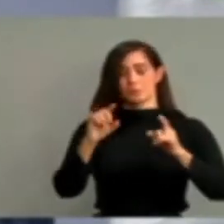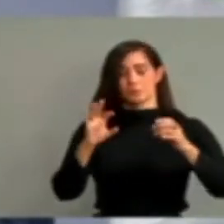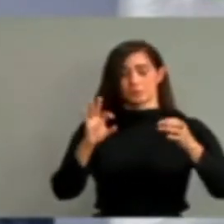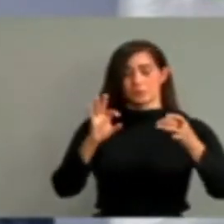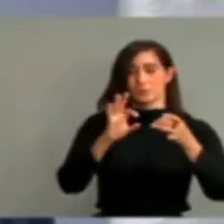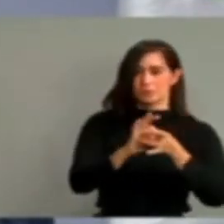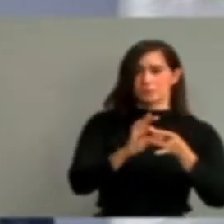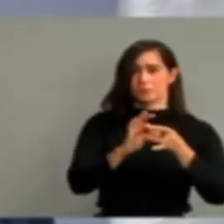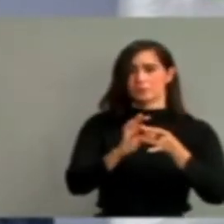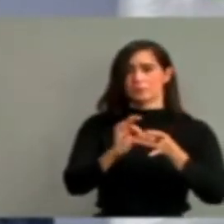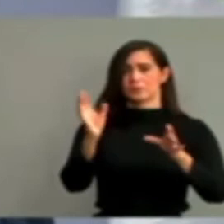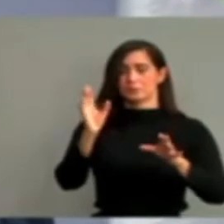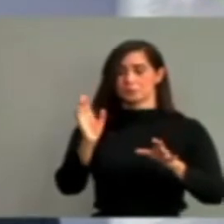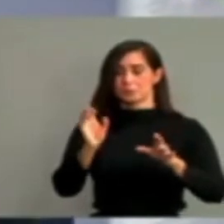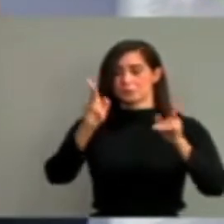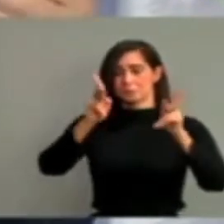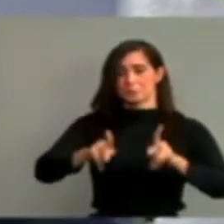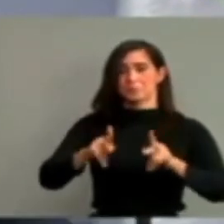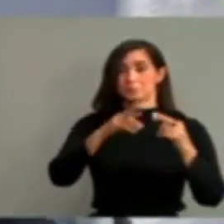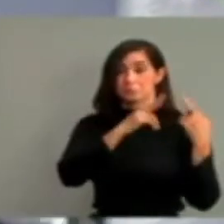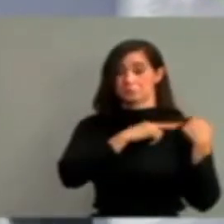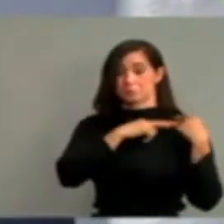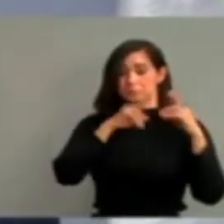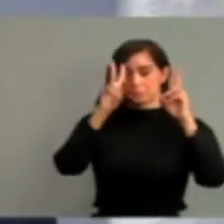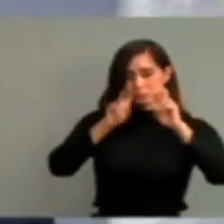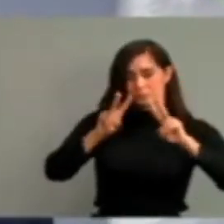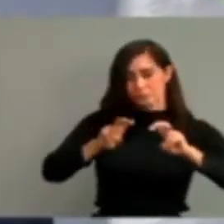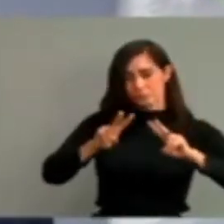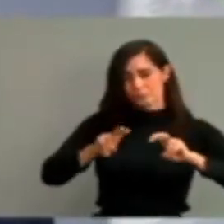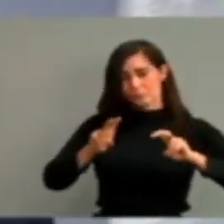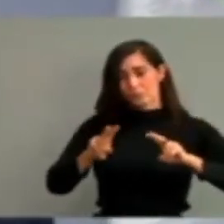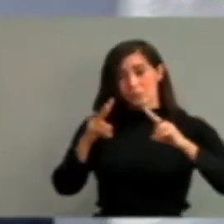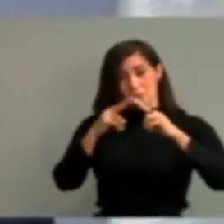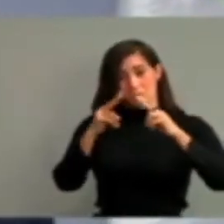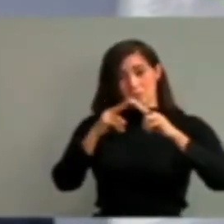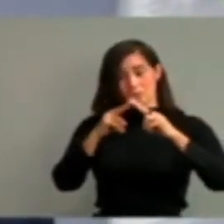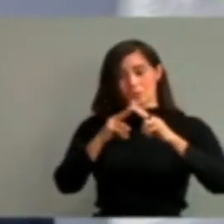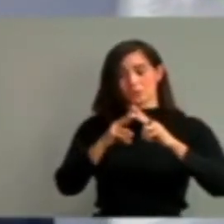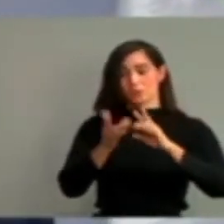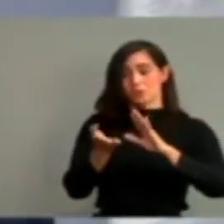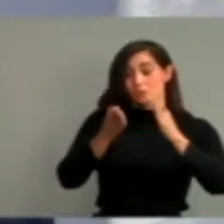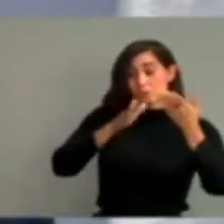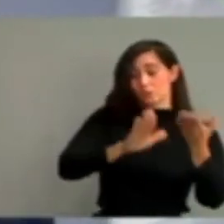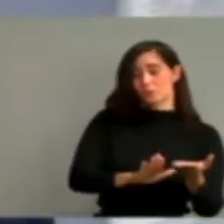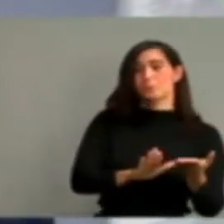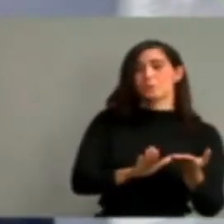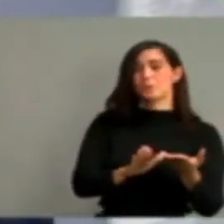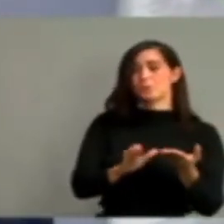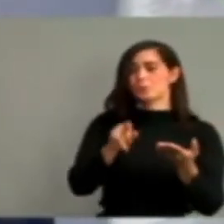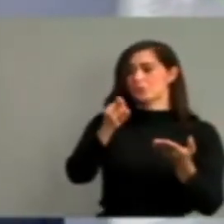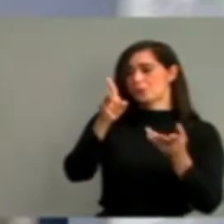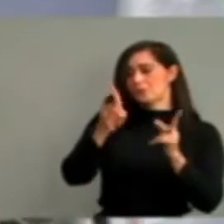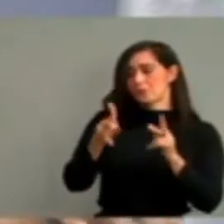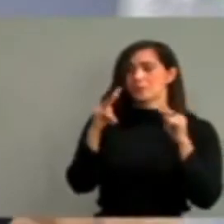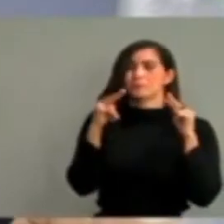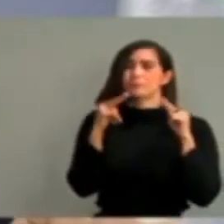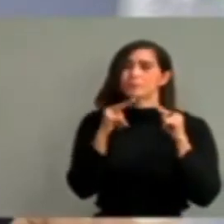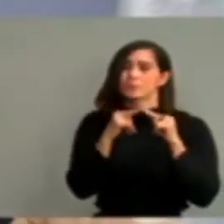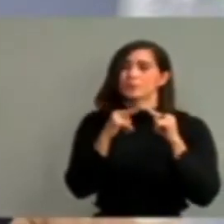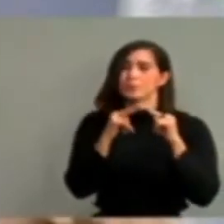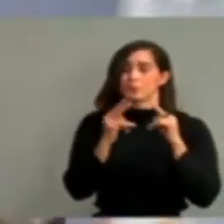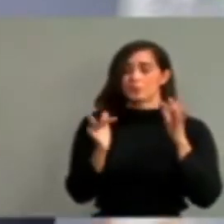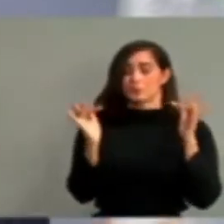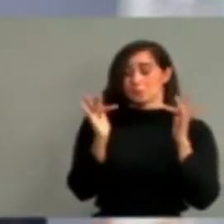epidemiológicos establecido entre el fallecido y un contacto ya previamente establecido que